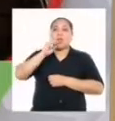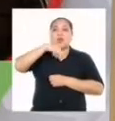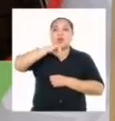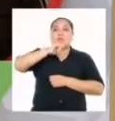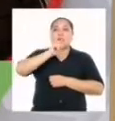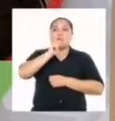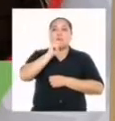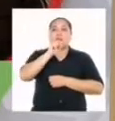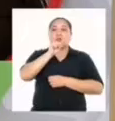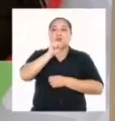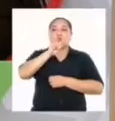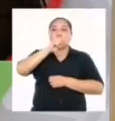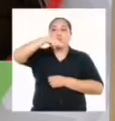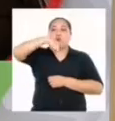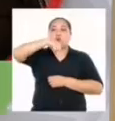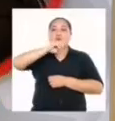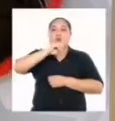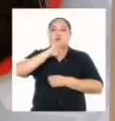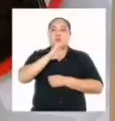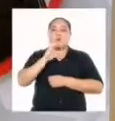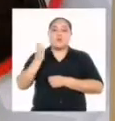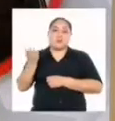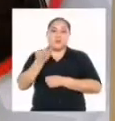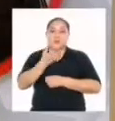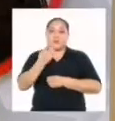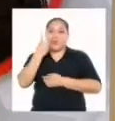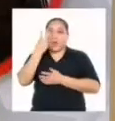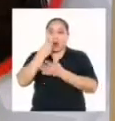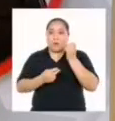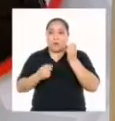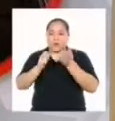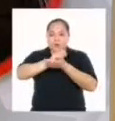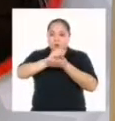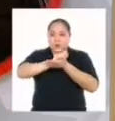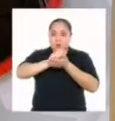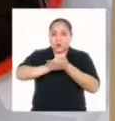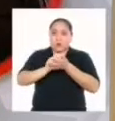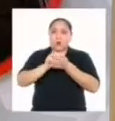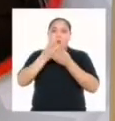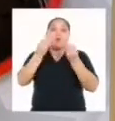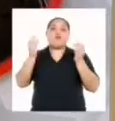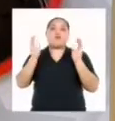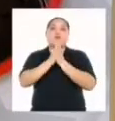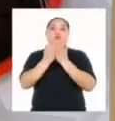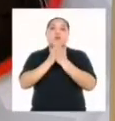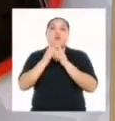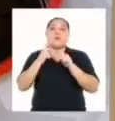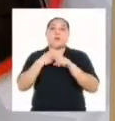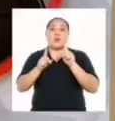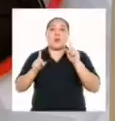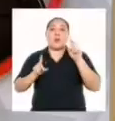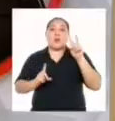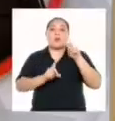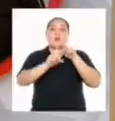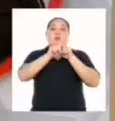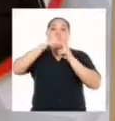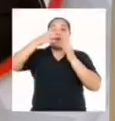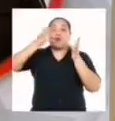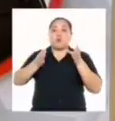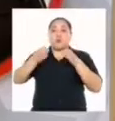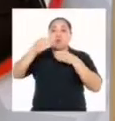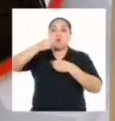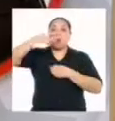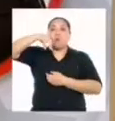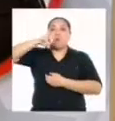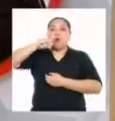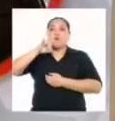Sonobe, quienes publicaron varios libros juntos. Sin embargo, la primera aparición de un módulo Sonobe